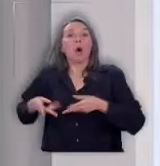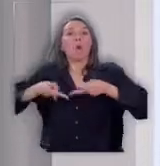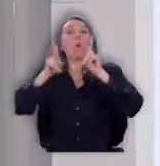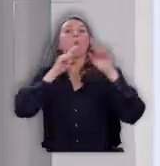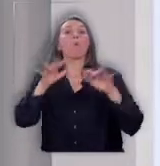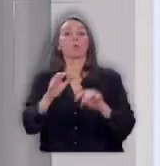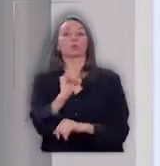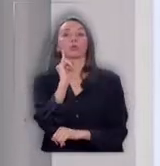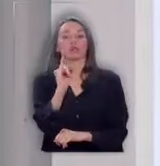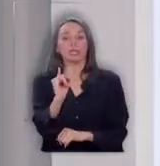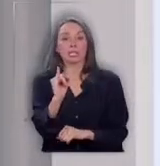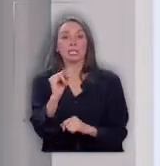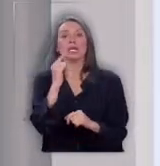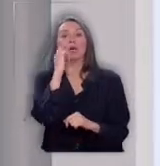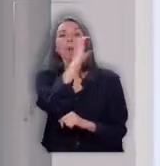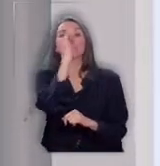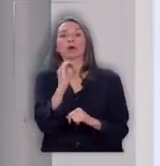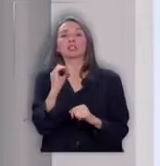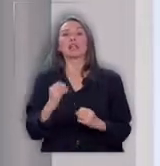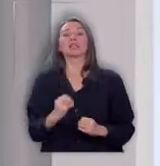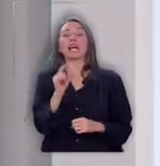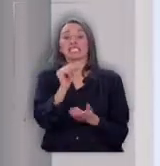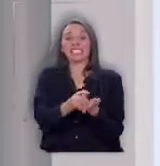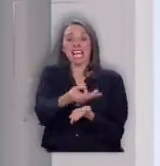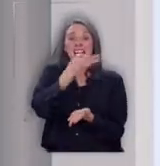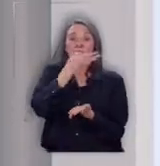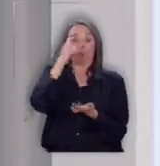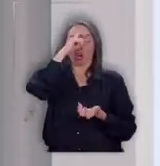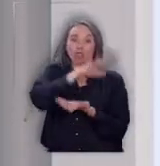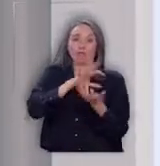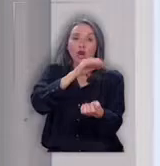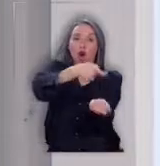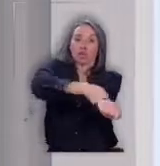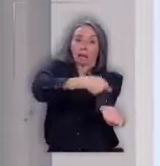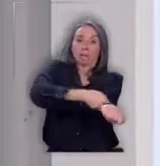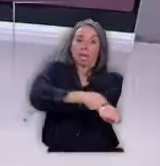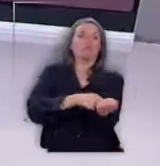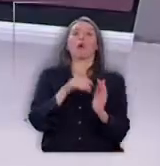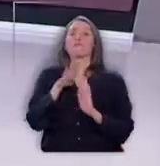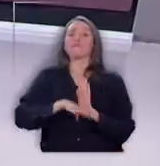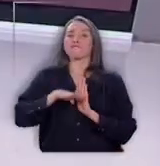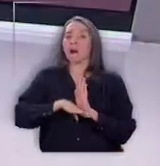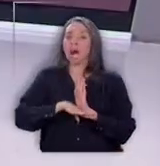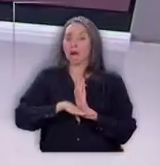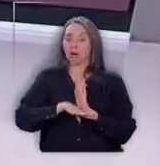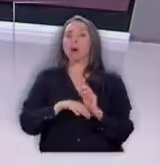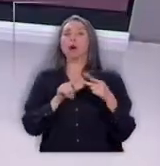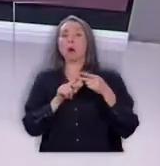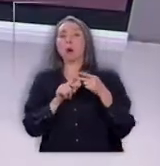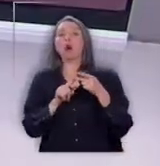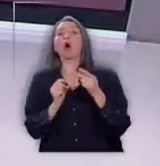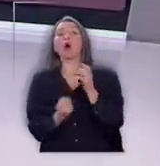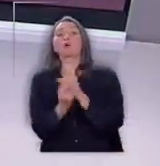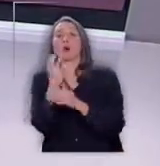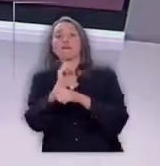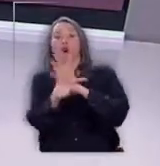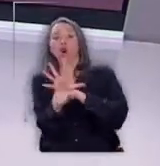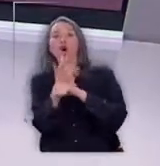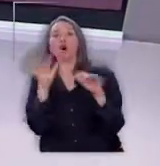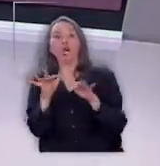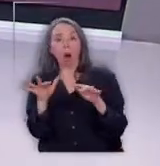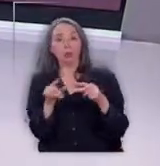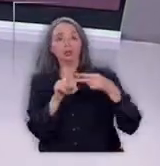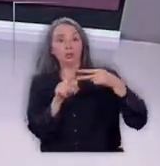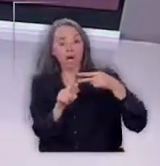tanto la verdad tasa de complicaciones baja indicación nueva pero que parece razonable lo que no